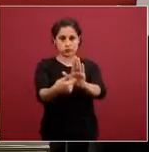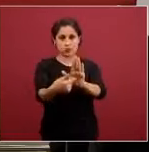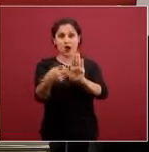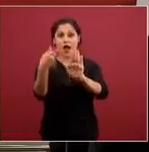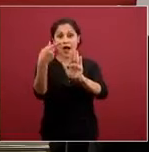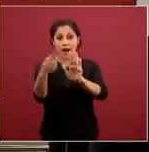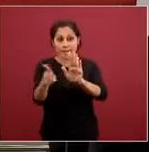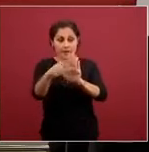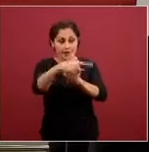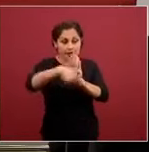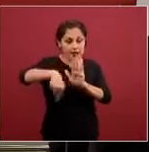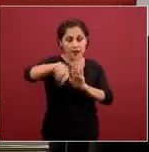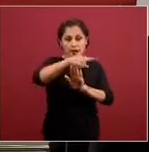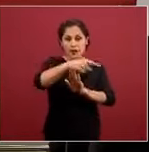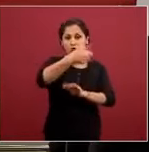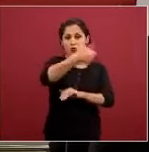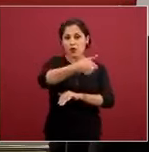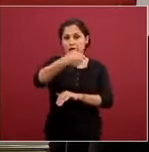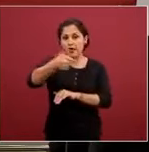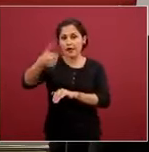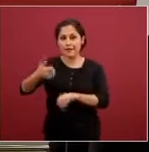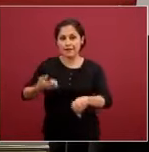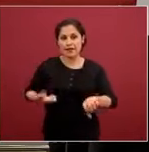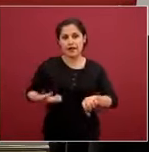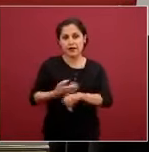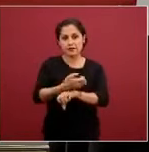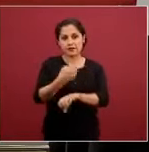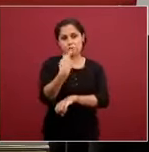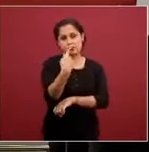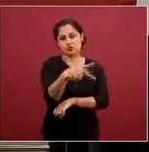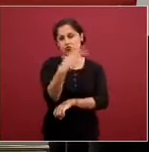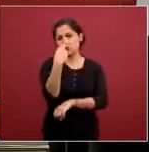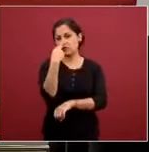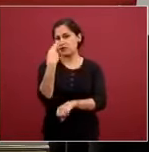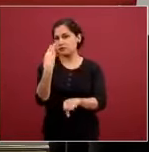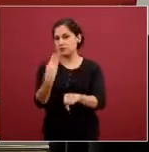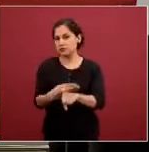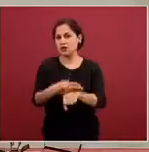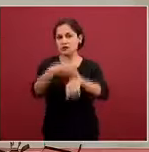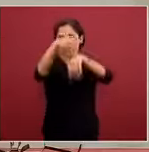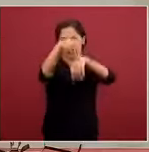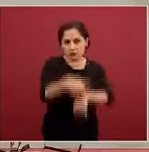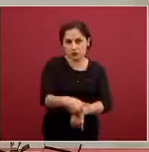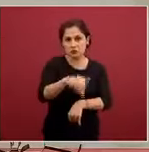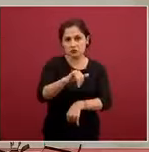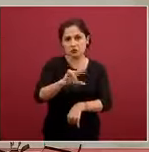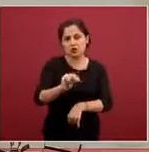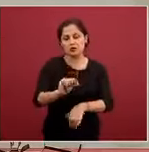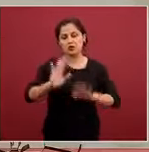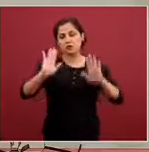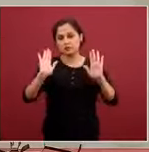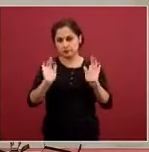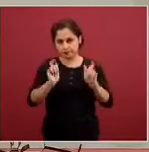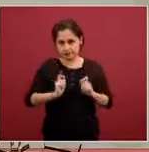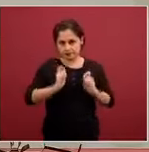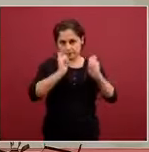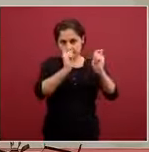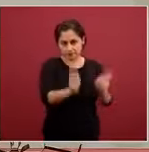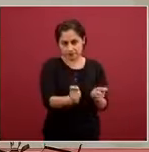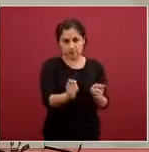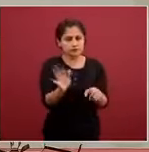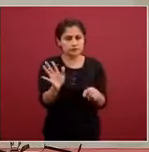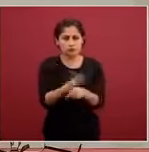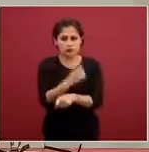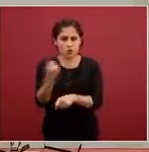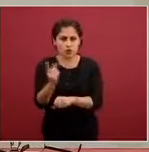Sanitaria local, es decir, estatal, hacer que se cumplan. Y la lógica de esto es, primero, el respeto, desde